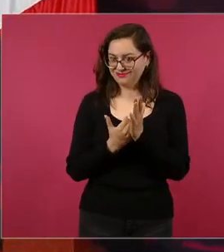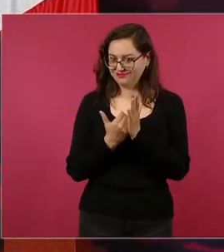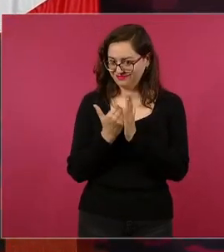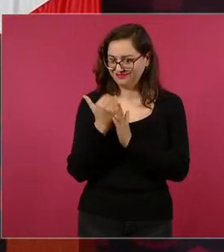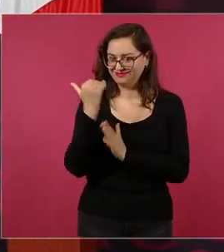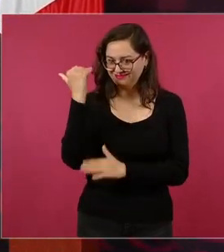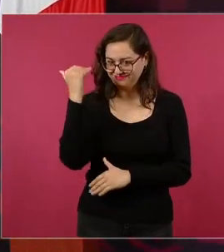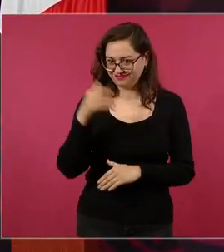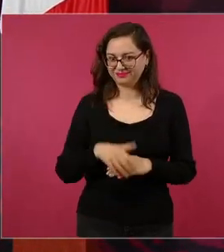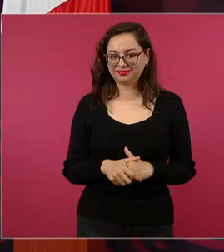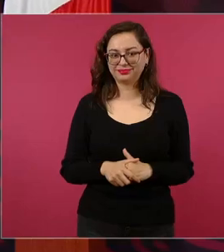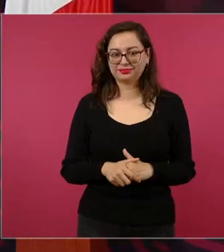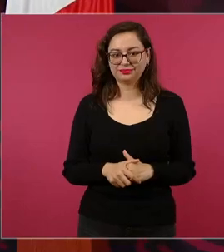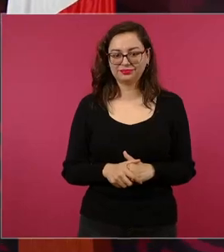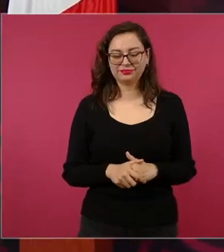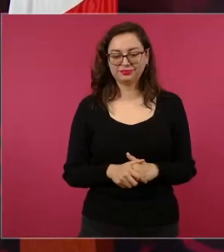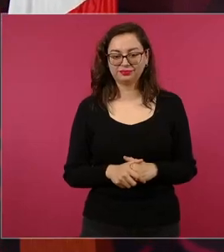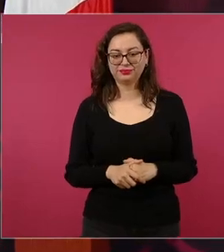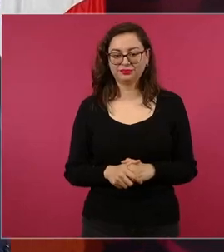Y